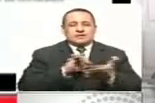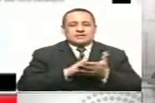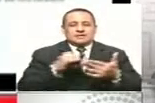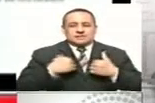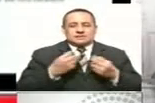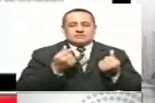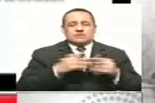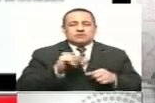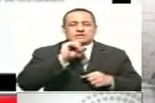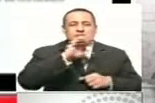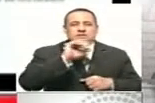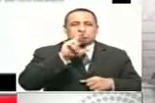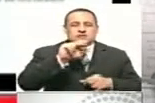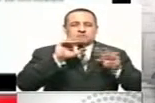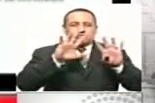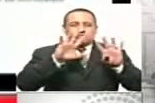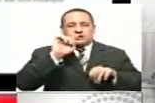a